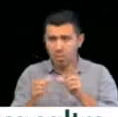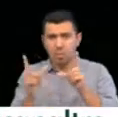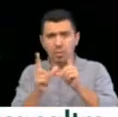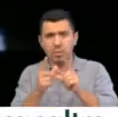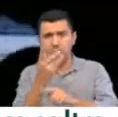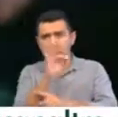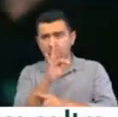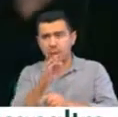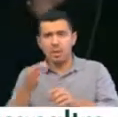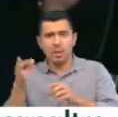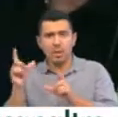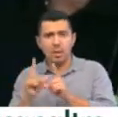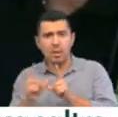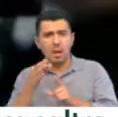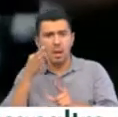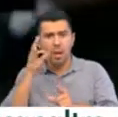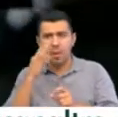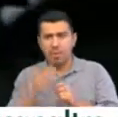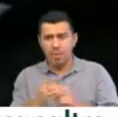y Telecafé, para